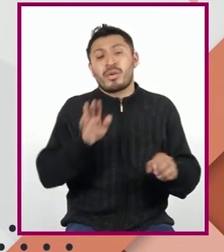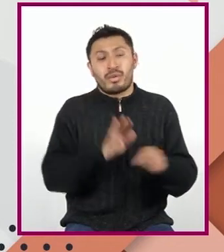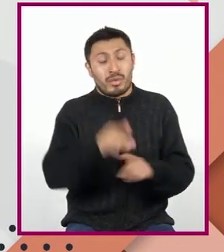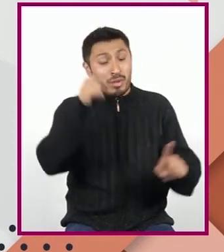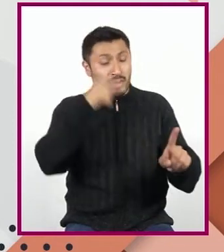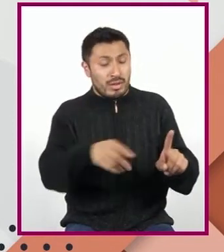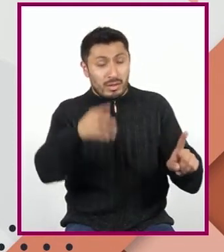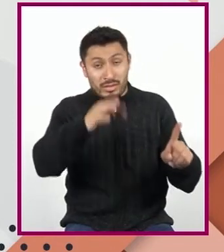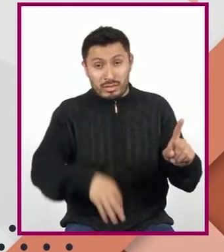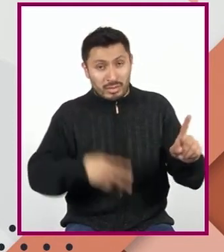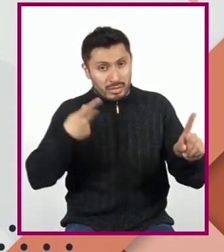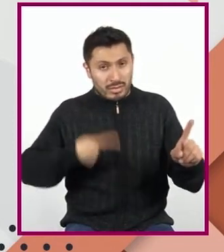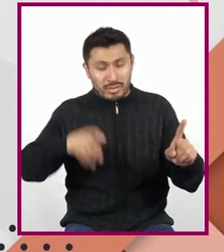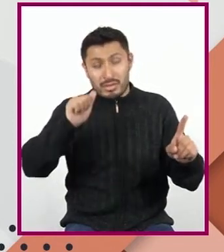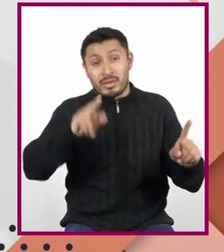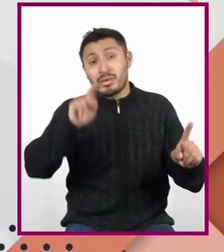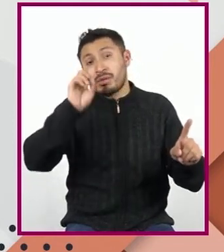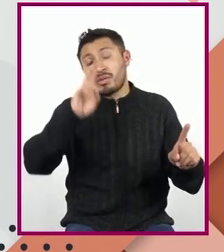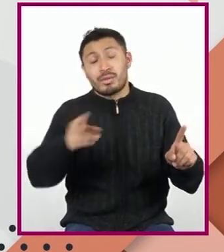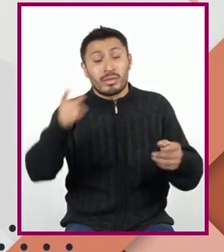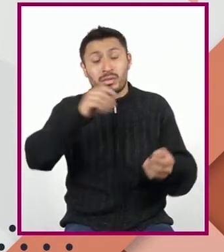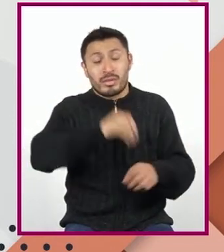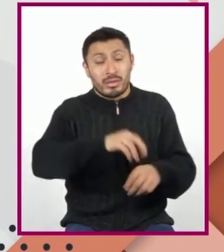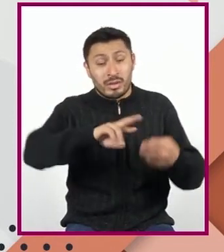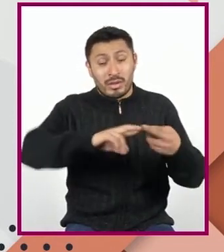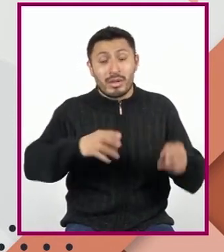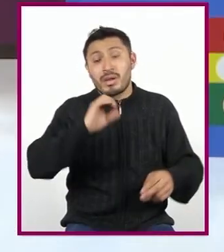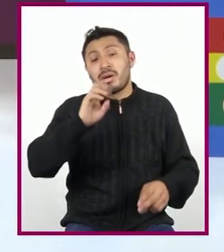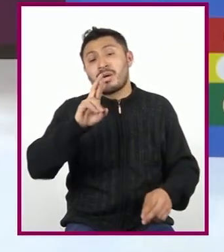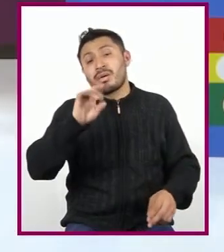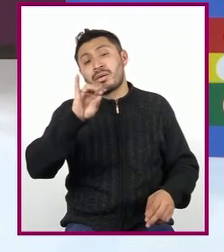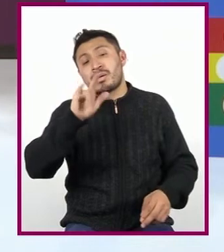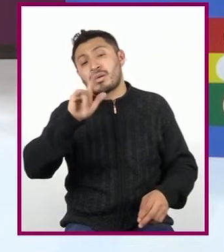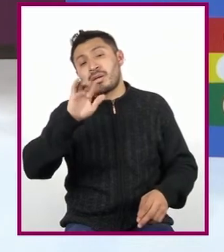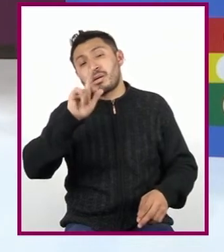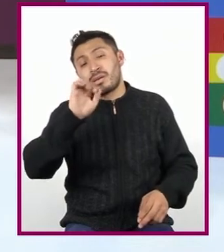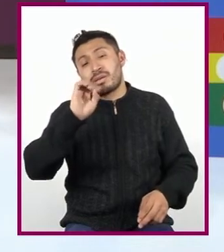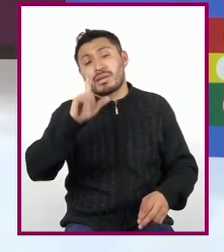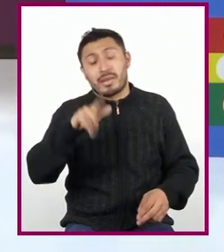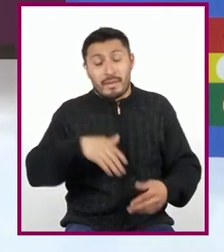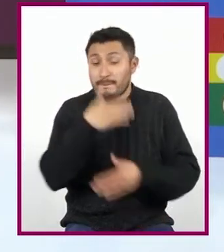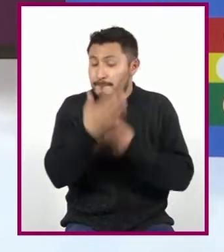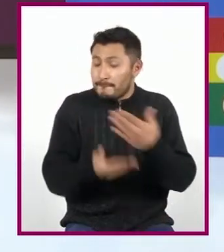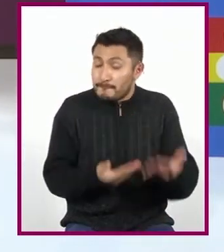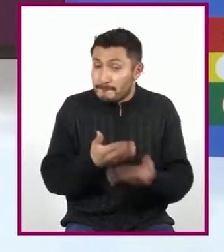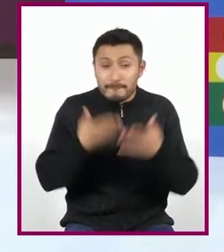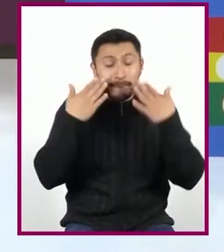quiere resaltar el valor de una obra y generalmente se refiere a personas muy importantes.